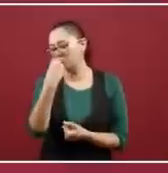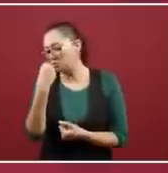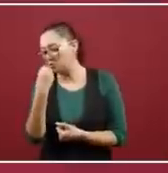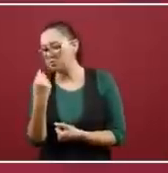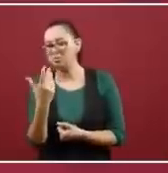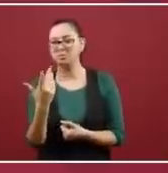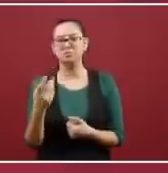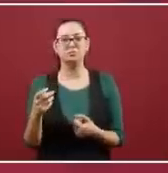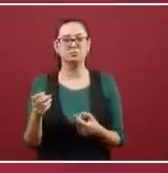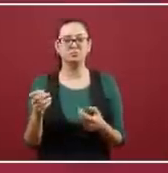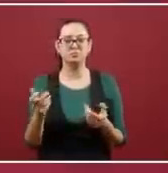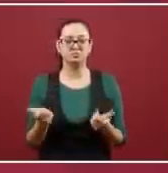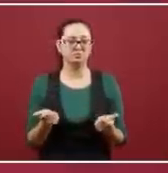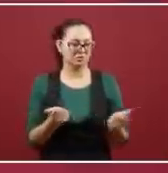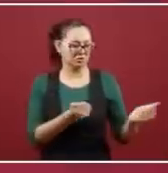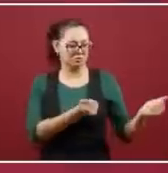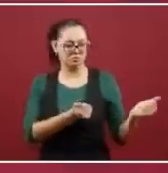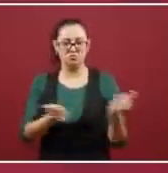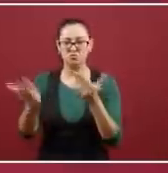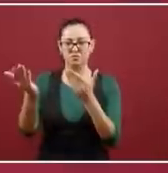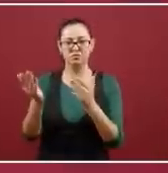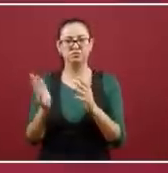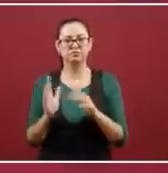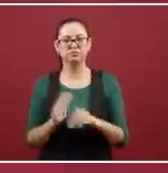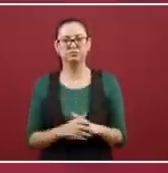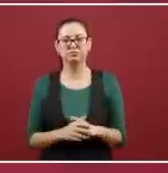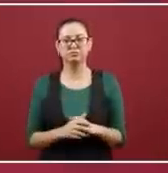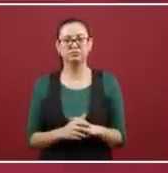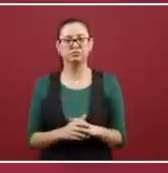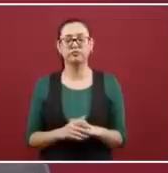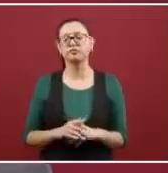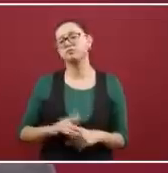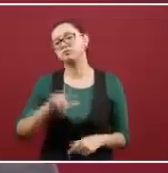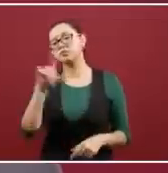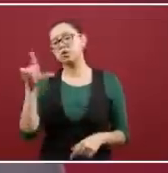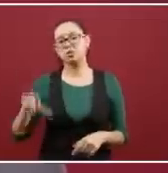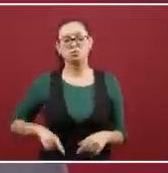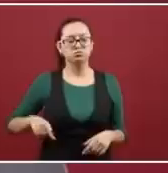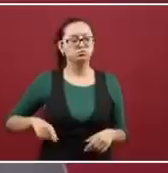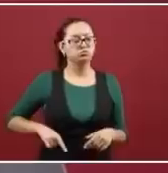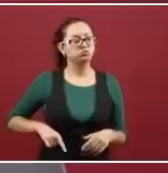si se requería, se hacía el acto.